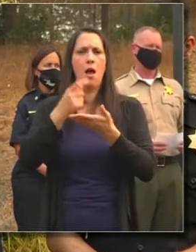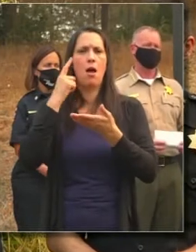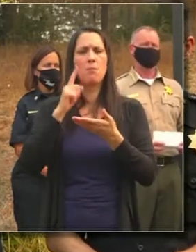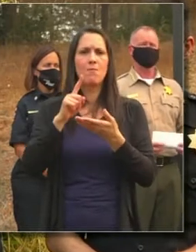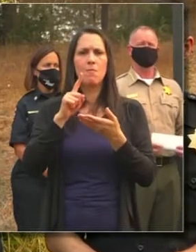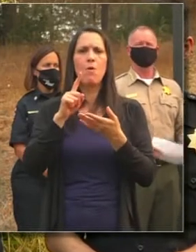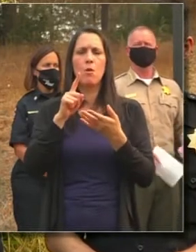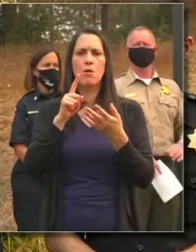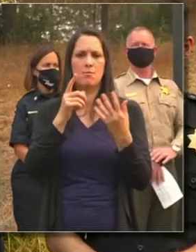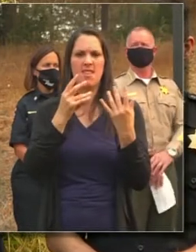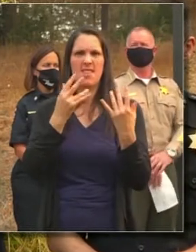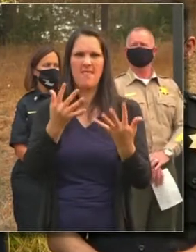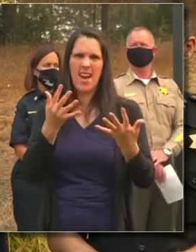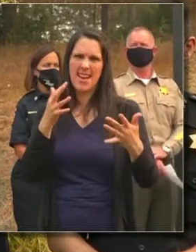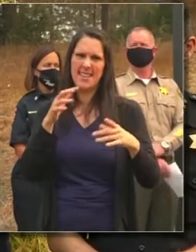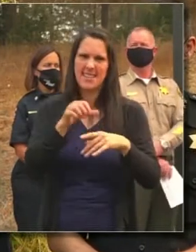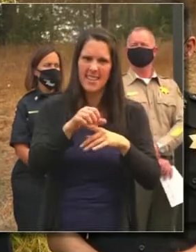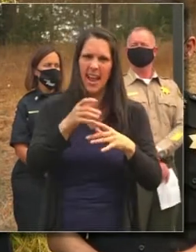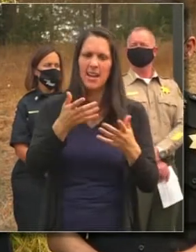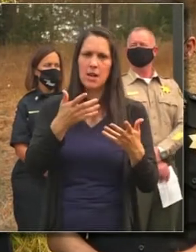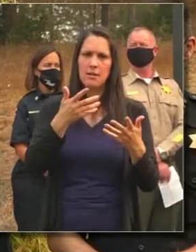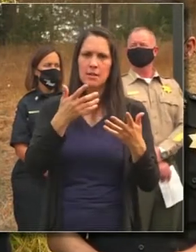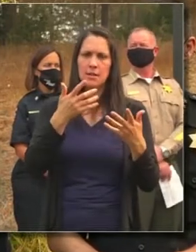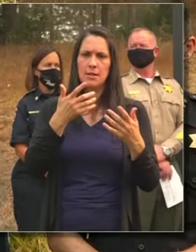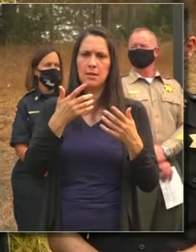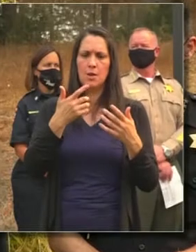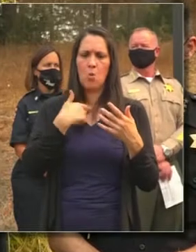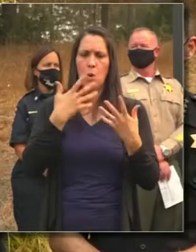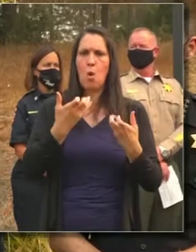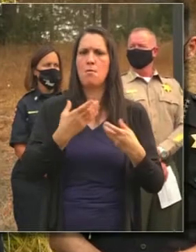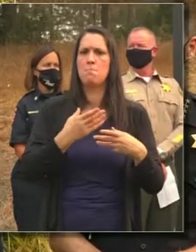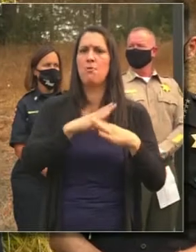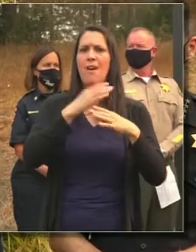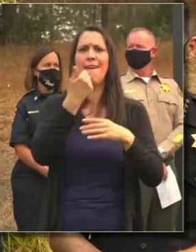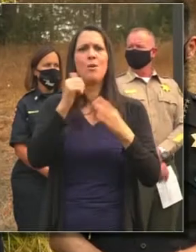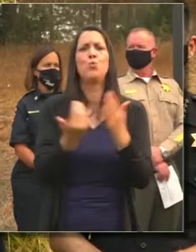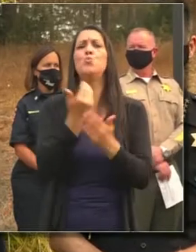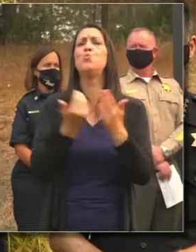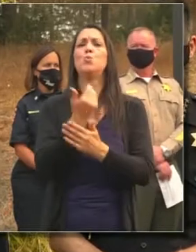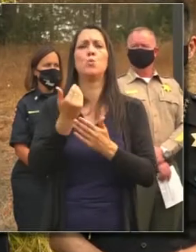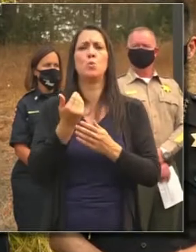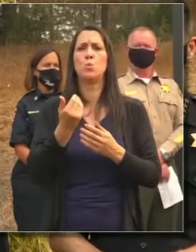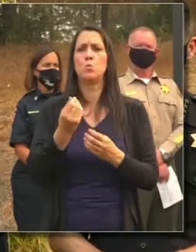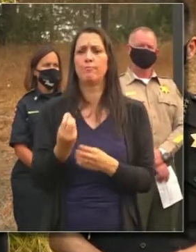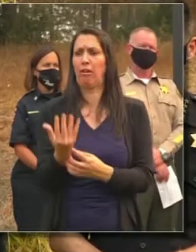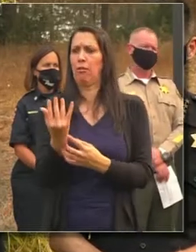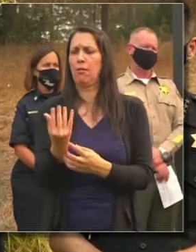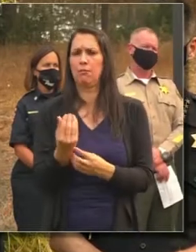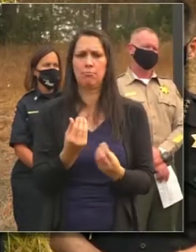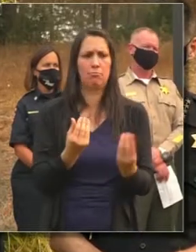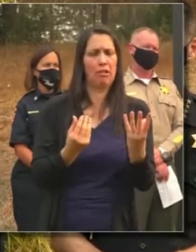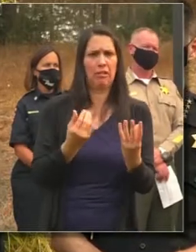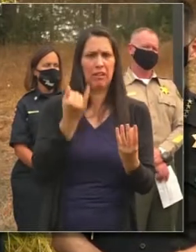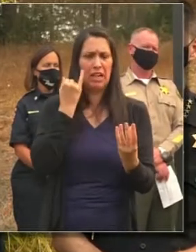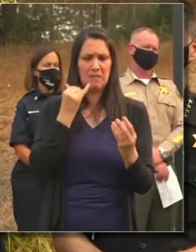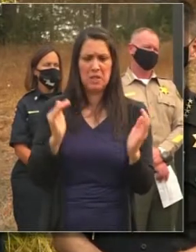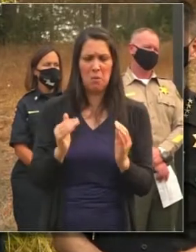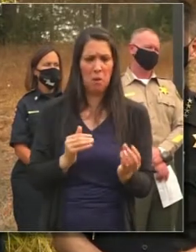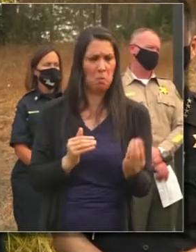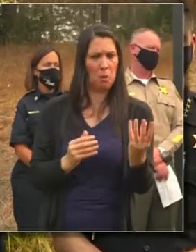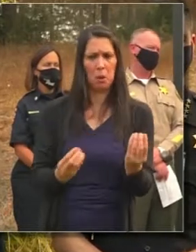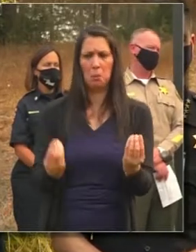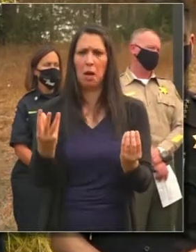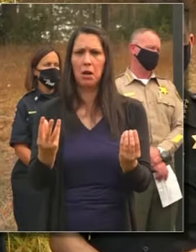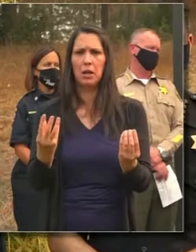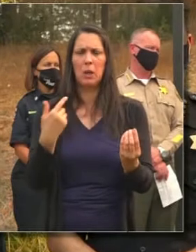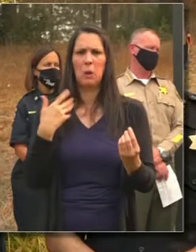con los ataques iniciales a estos incendios y es importante que cualquier nuevo incendio que aparezca en el condado de sonoma que se mantenga pequeño